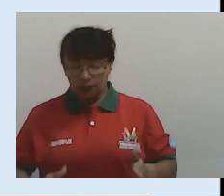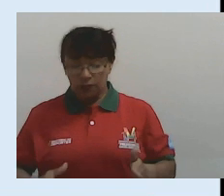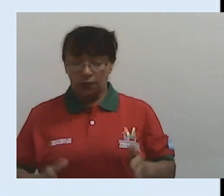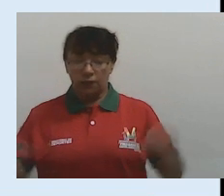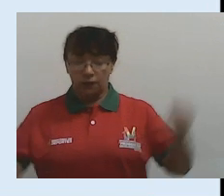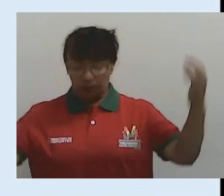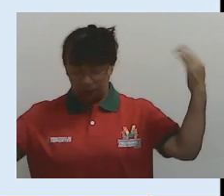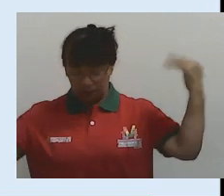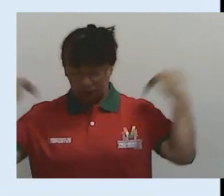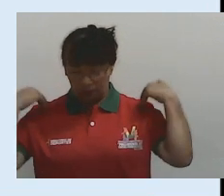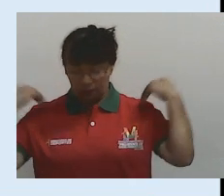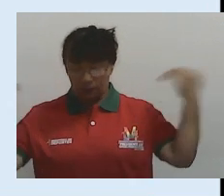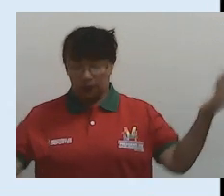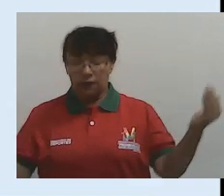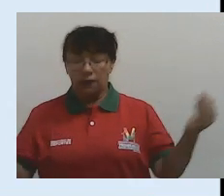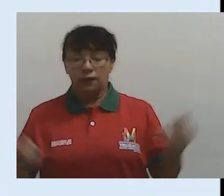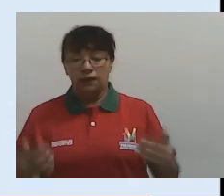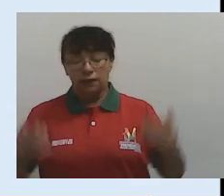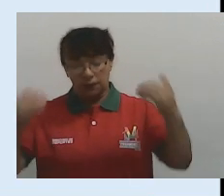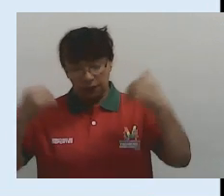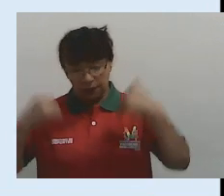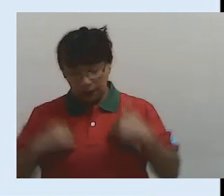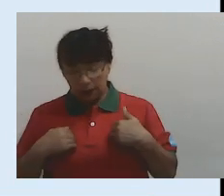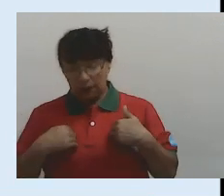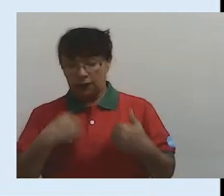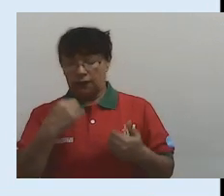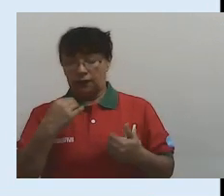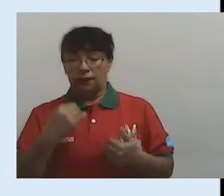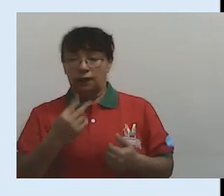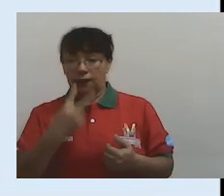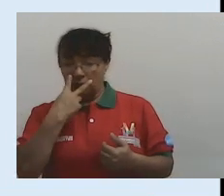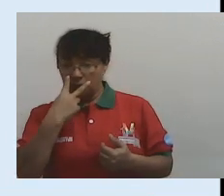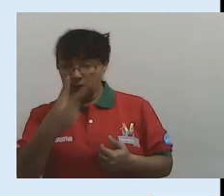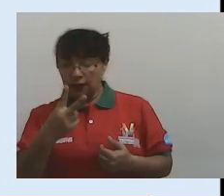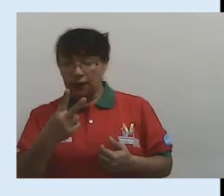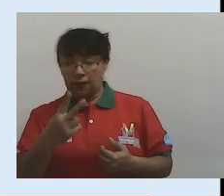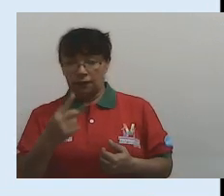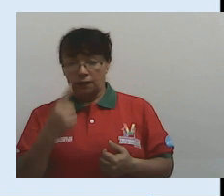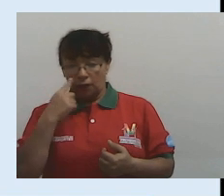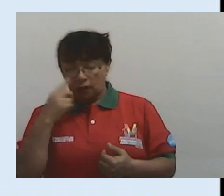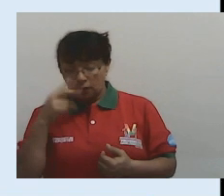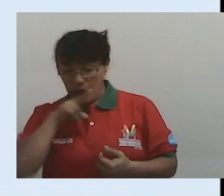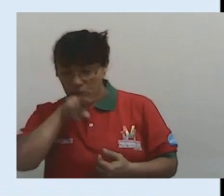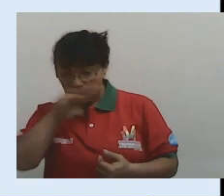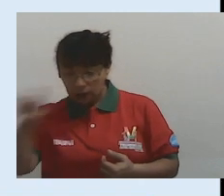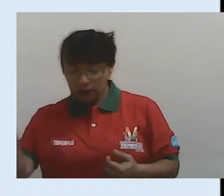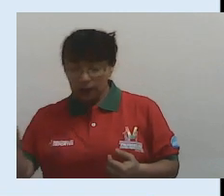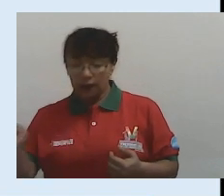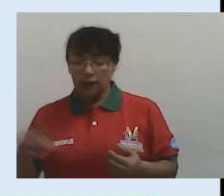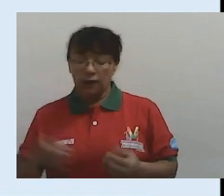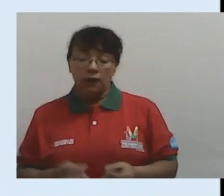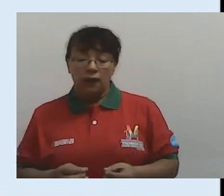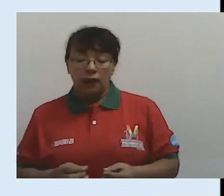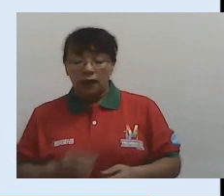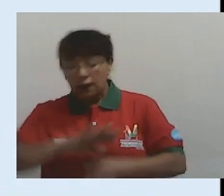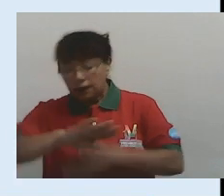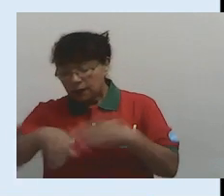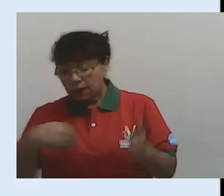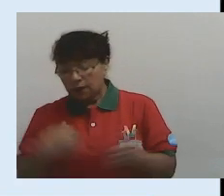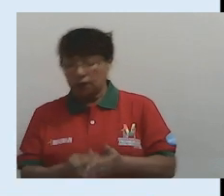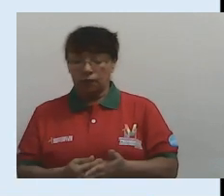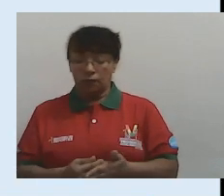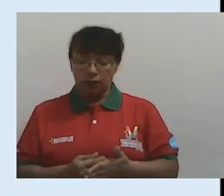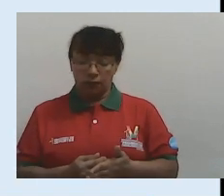su integridad y eso significa que no les hago competir tantas pruebas. Saben que en el atletismo hay el decatlón, ¿no